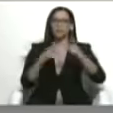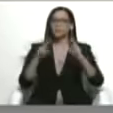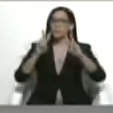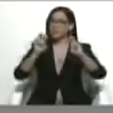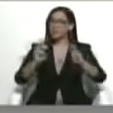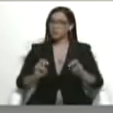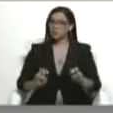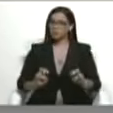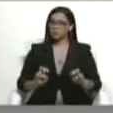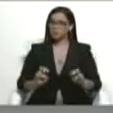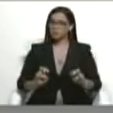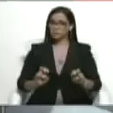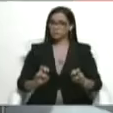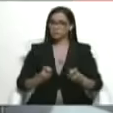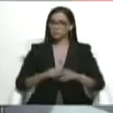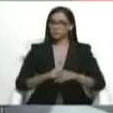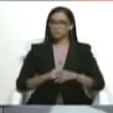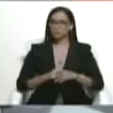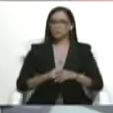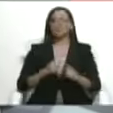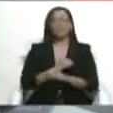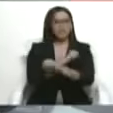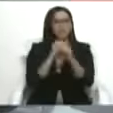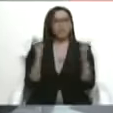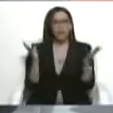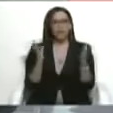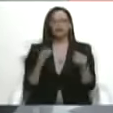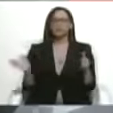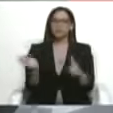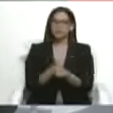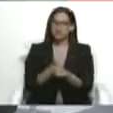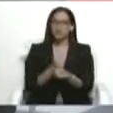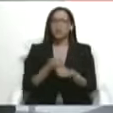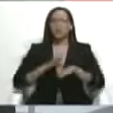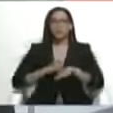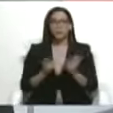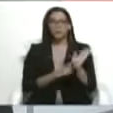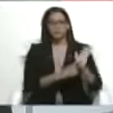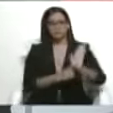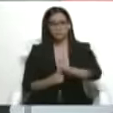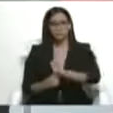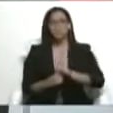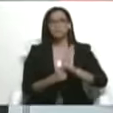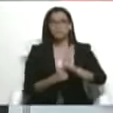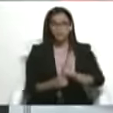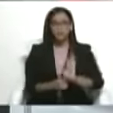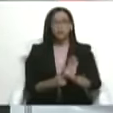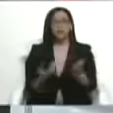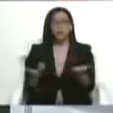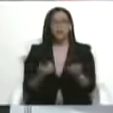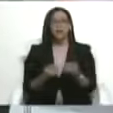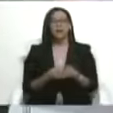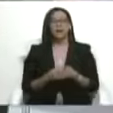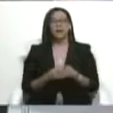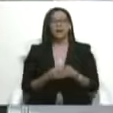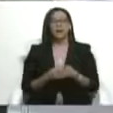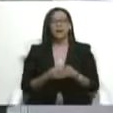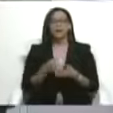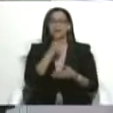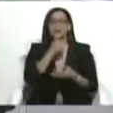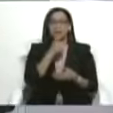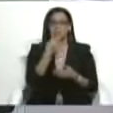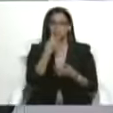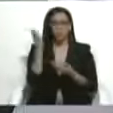investigación? Exacto, yo digo que ha sido desarticulado porque ha sido develado en los términos que lo ha explicado a quien hemos